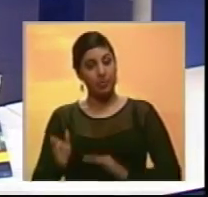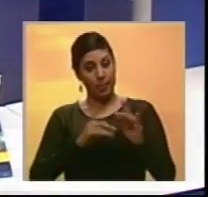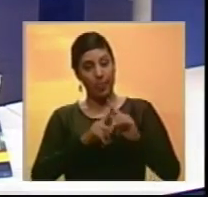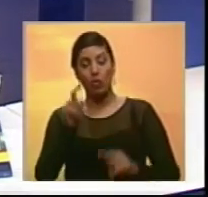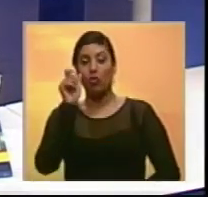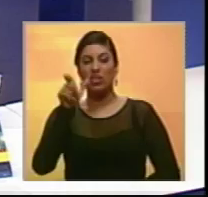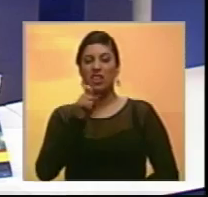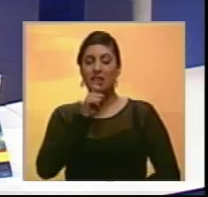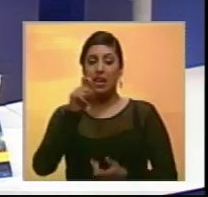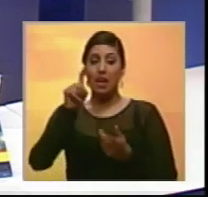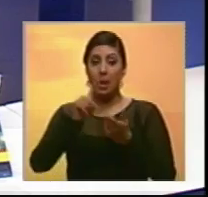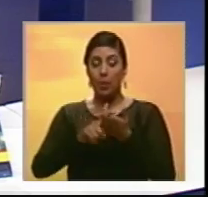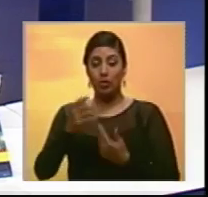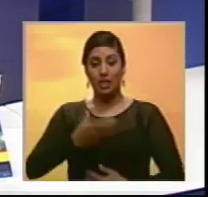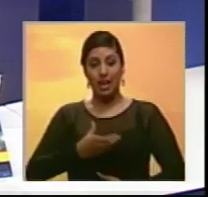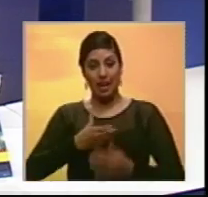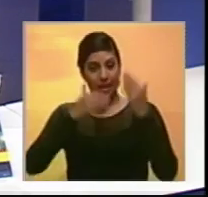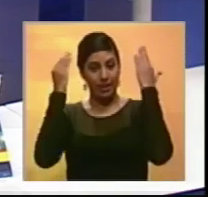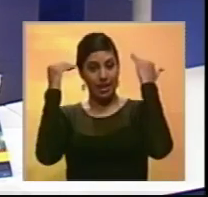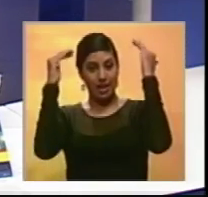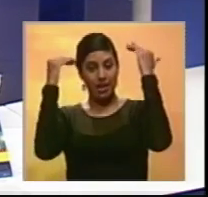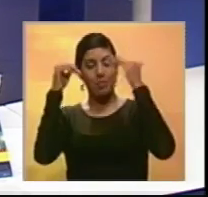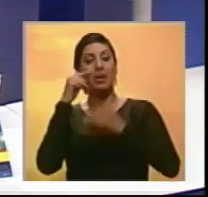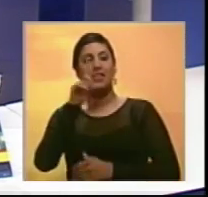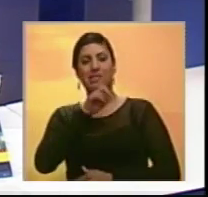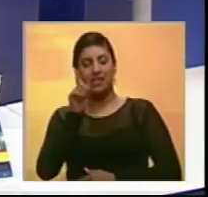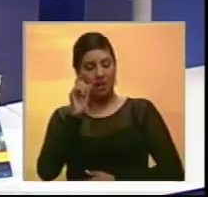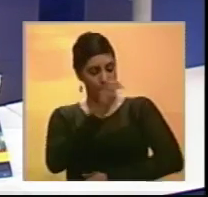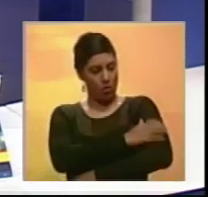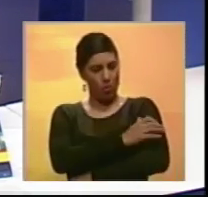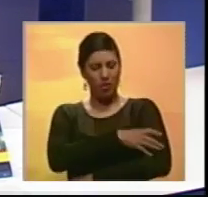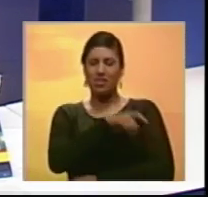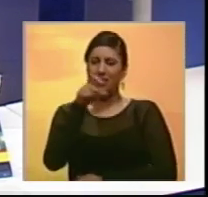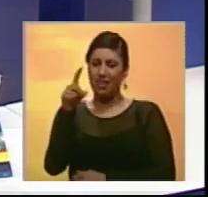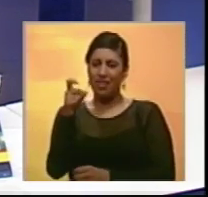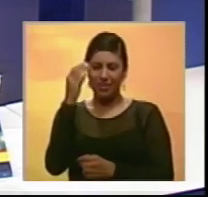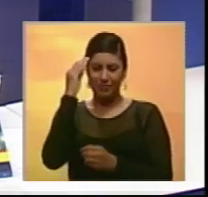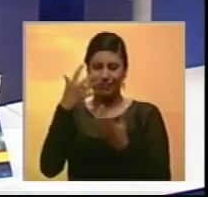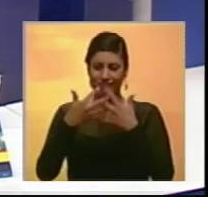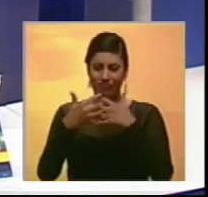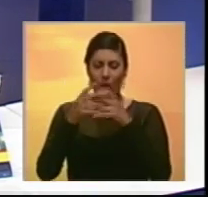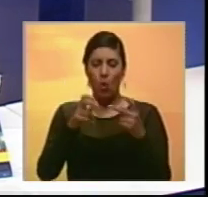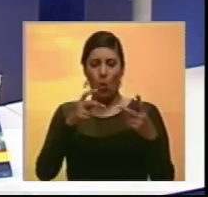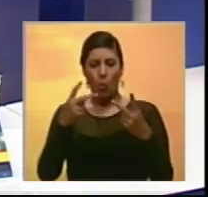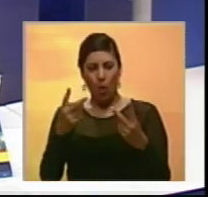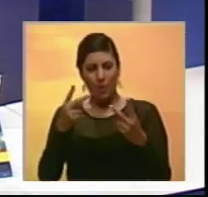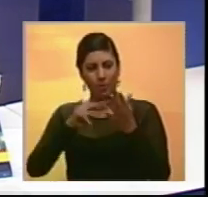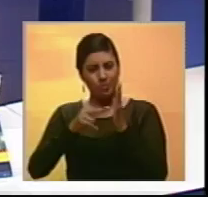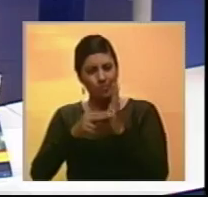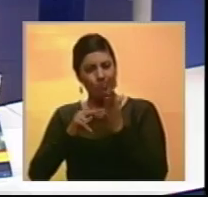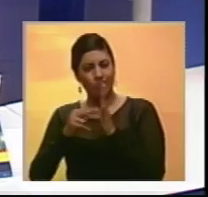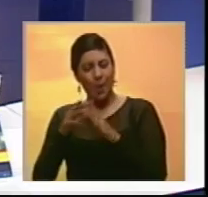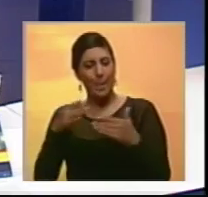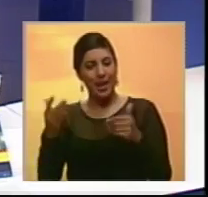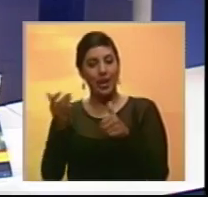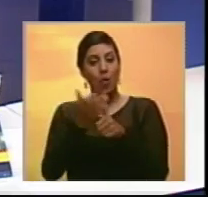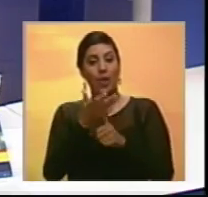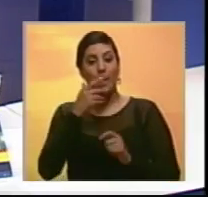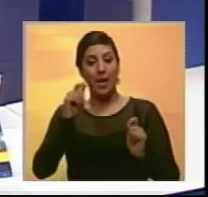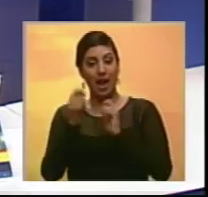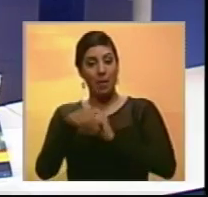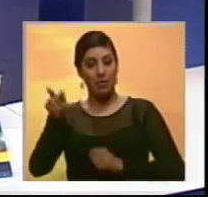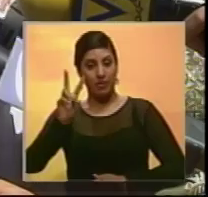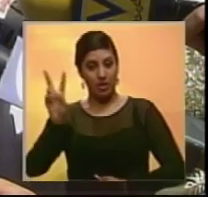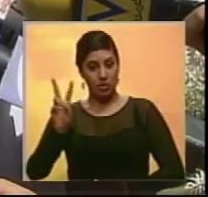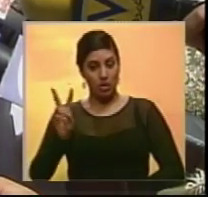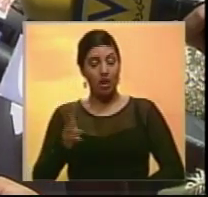Mitzi Capriles, esposa del alcalde Antonio Ledesma, consideró que la oposición necesita rectificar y establecer nuevas estrategias para lograr un cambio en